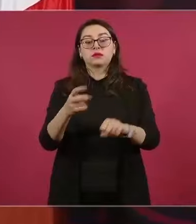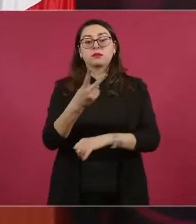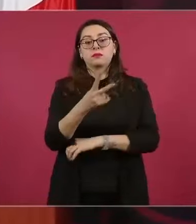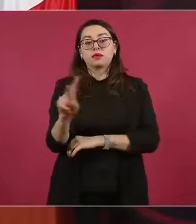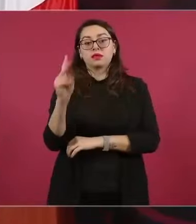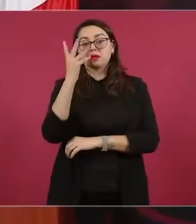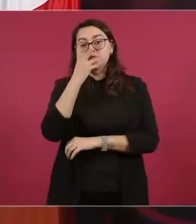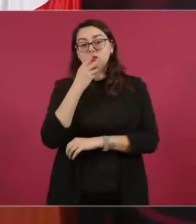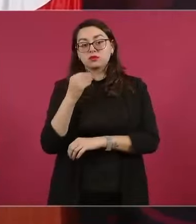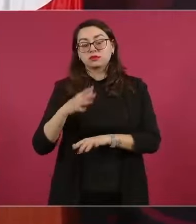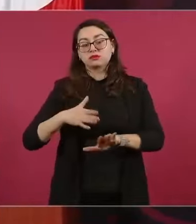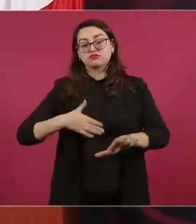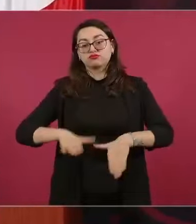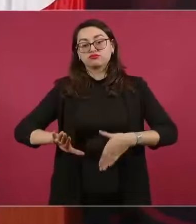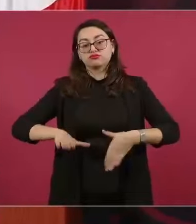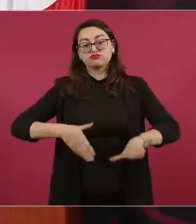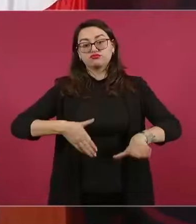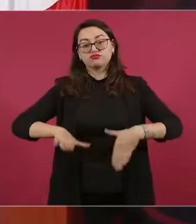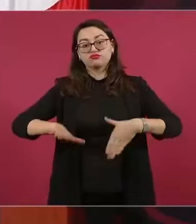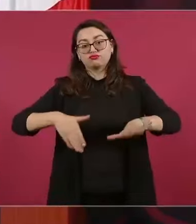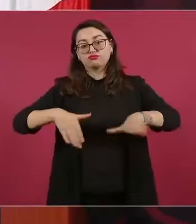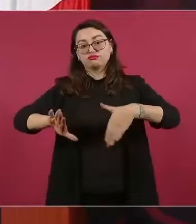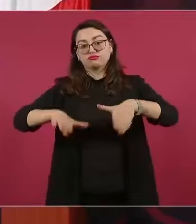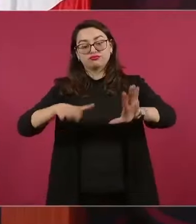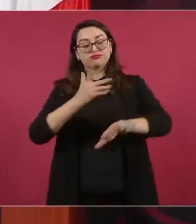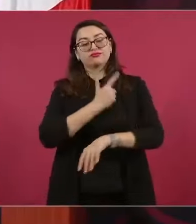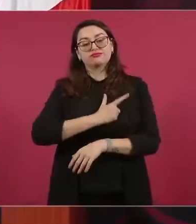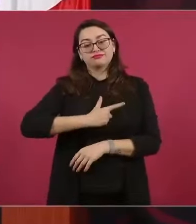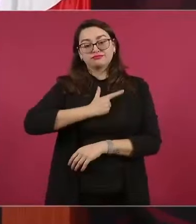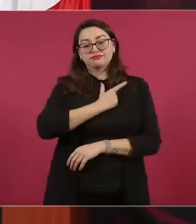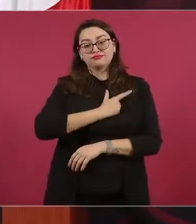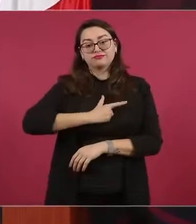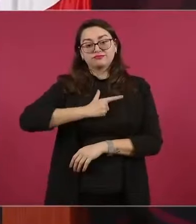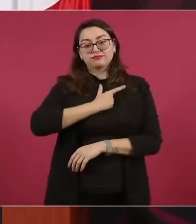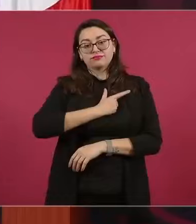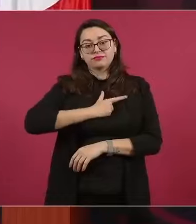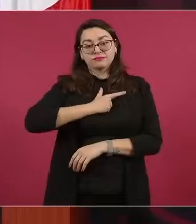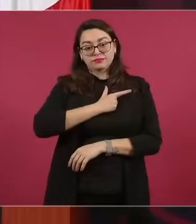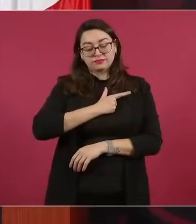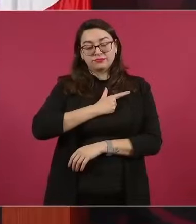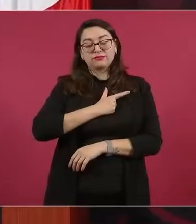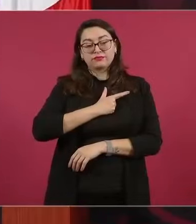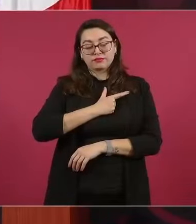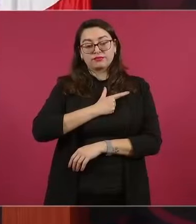Villahermosa, que me da mucho gusto